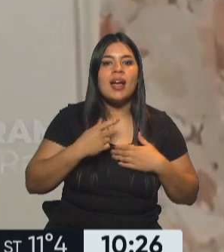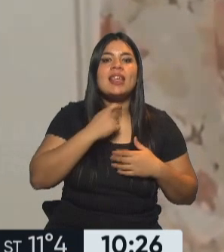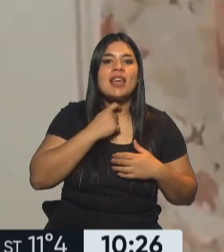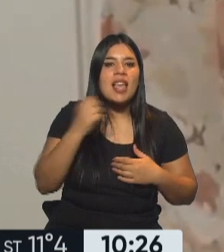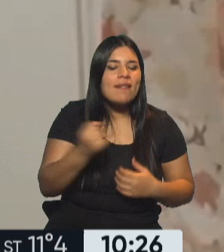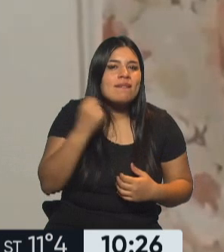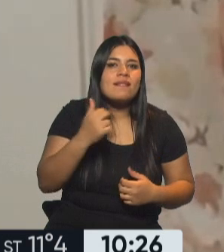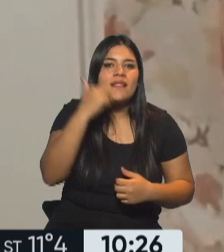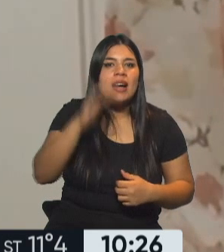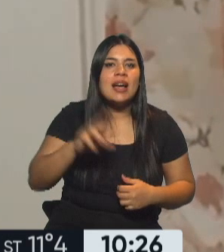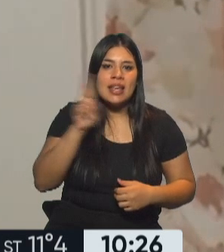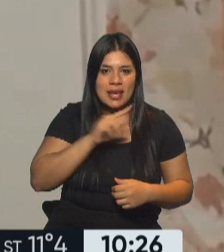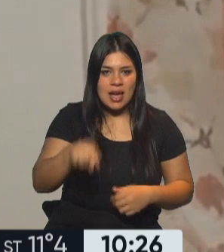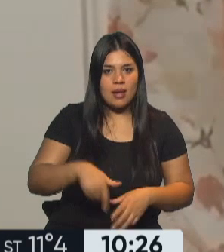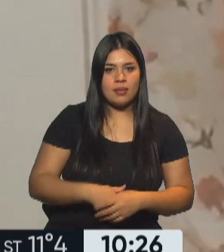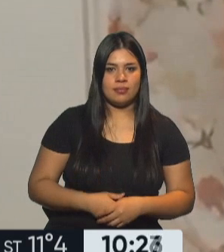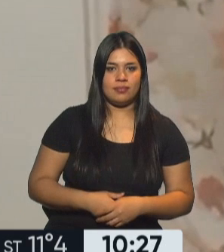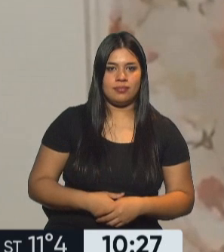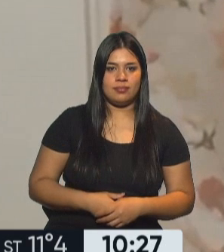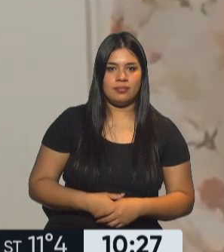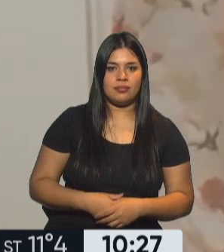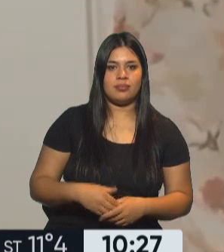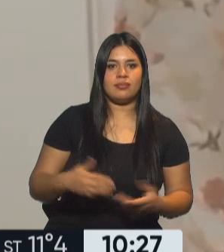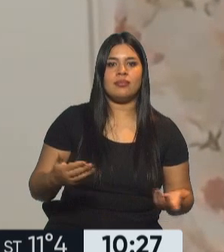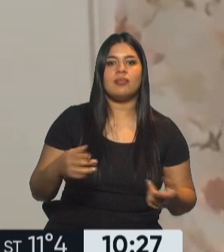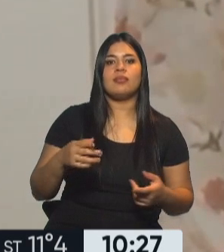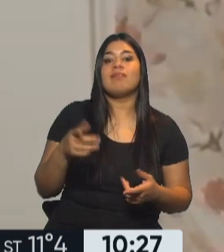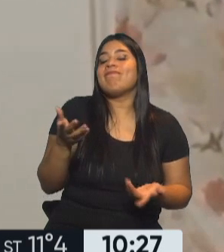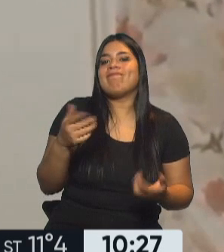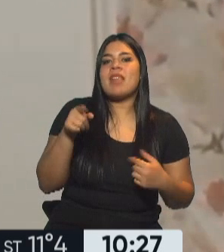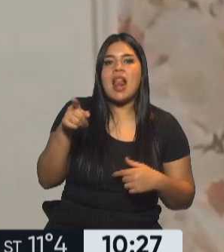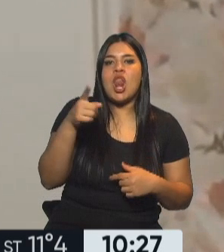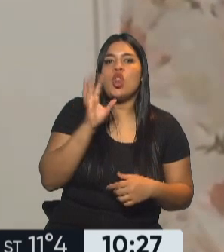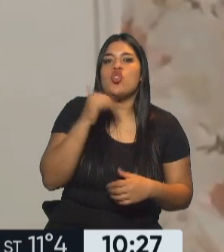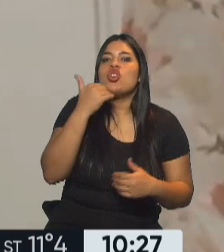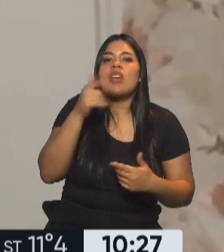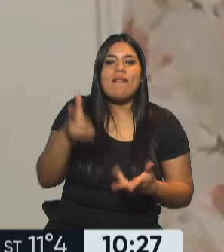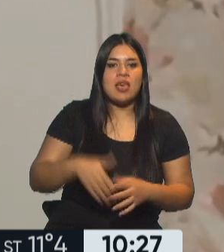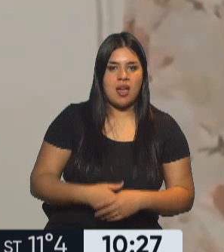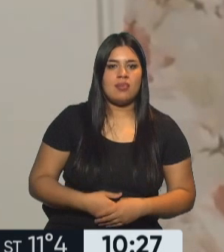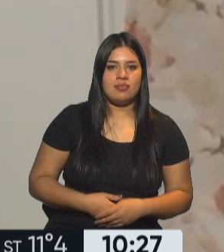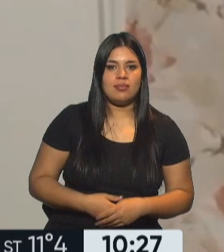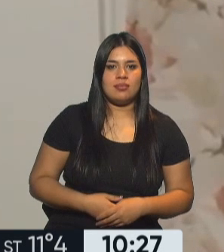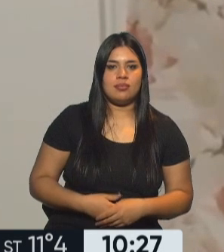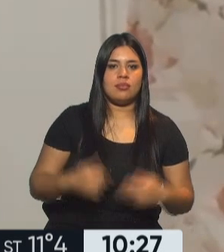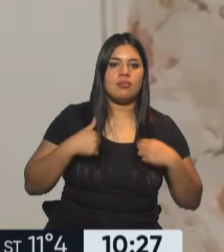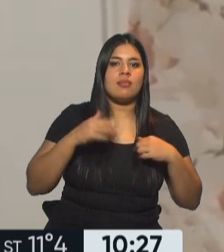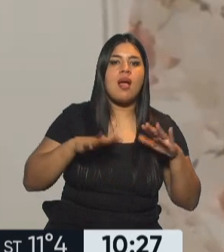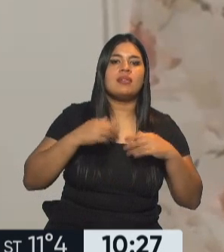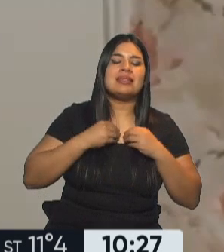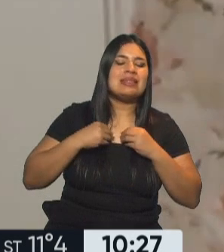solo que ya lo tenía, pero nunca se llegó a enterar. eso me pone mal, me